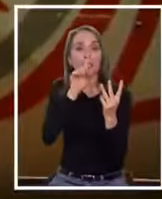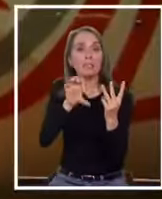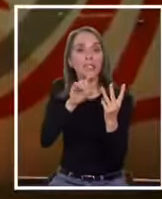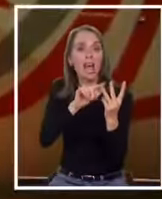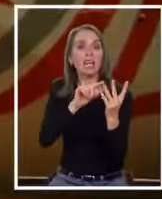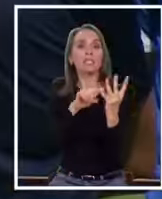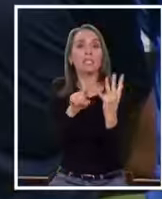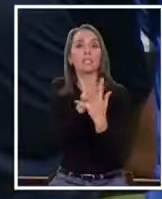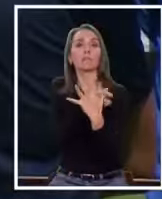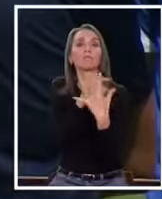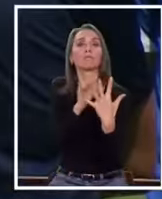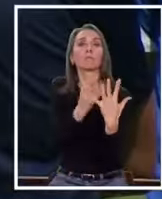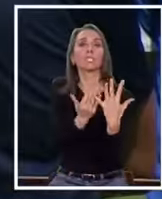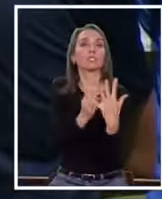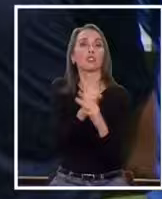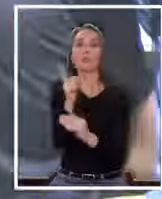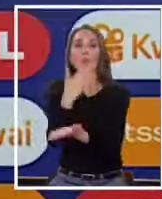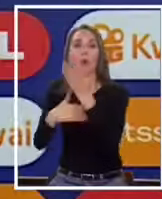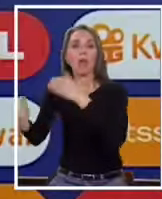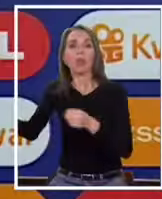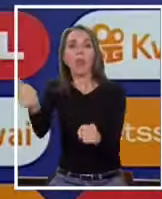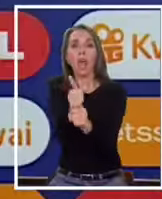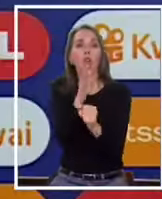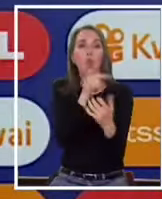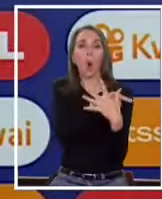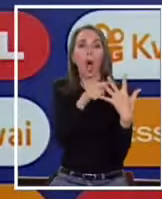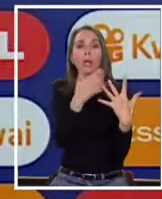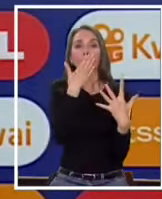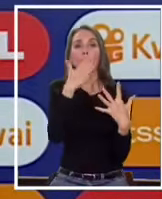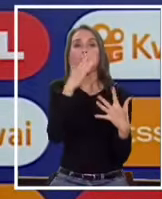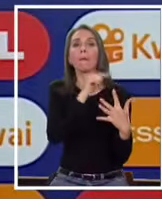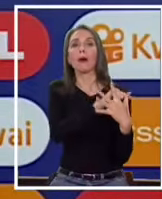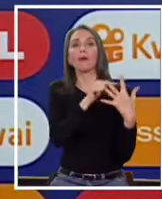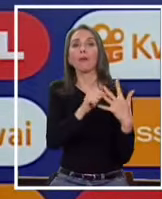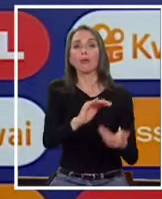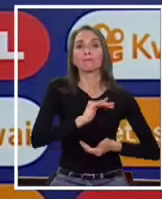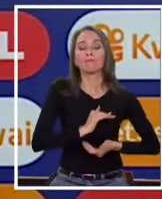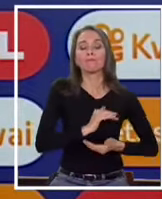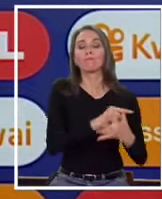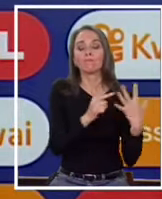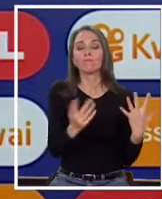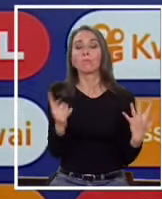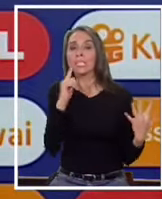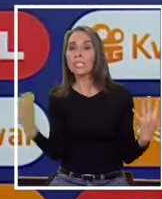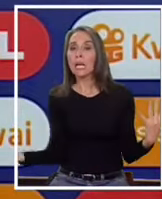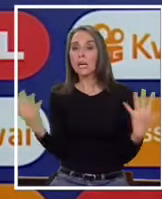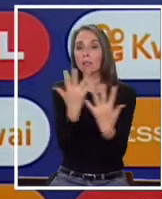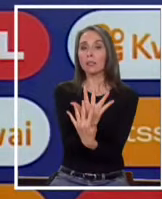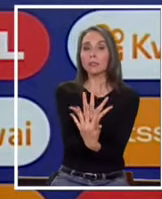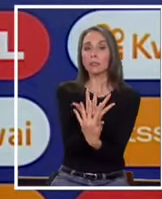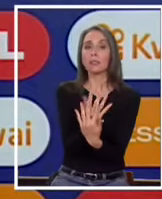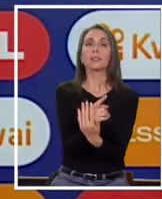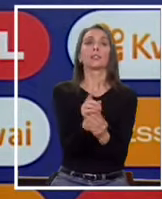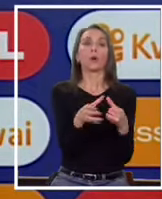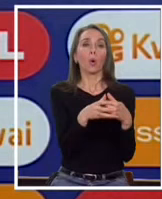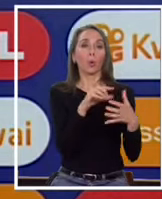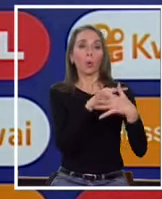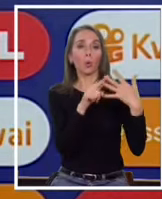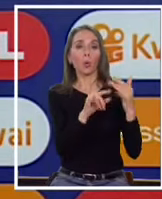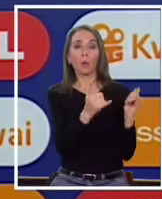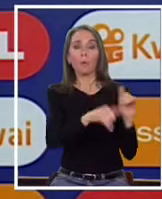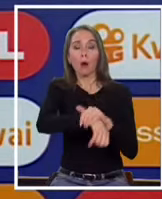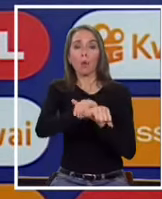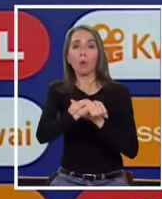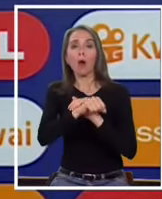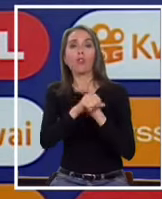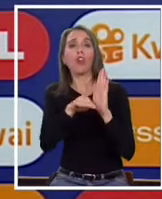son indispensables e irreemplazables. Hay una realidad, yo lo he dicho muchas veces, creo que hay un grupo de jugadores que están en un